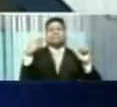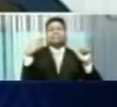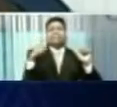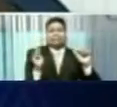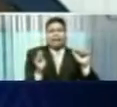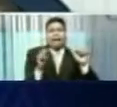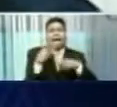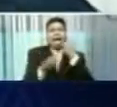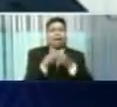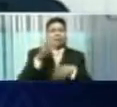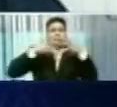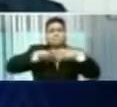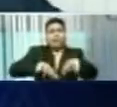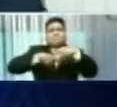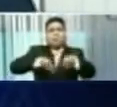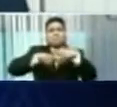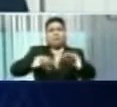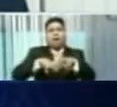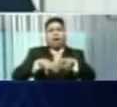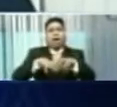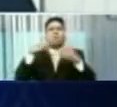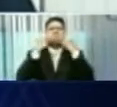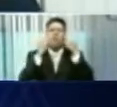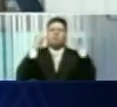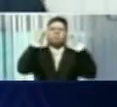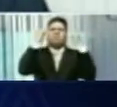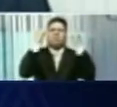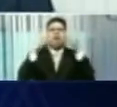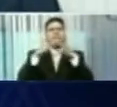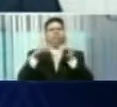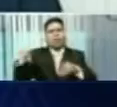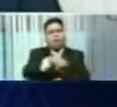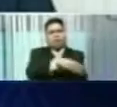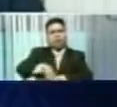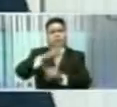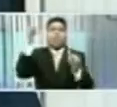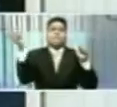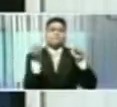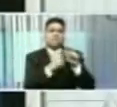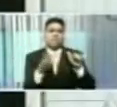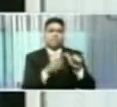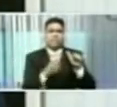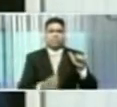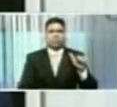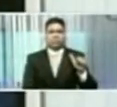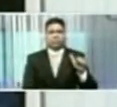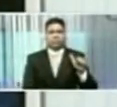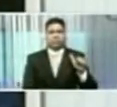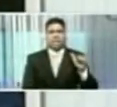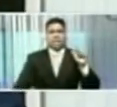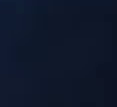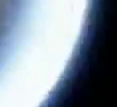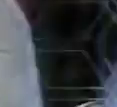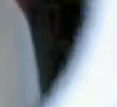No a las provocaciones. Presidente Maduro advierte que oposición pretende llenar de violencia al país.